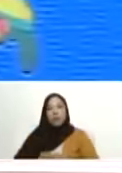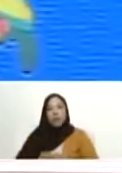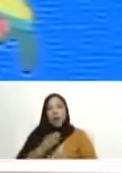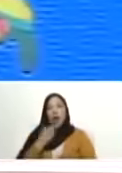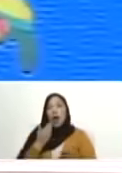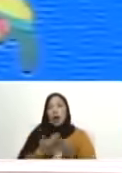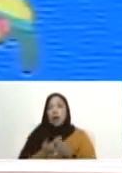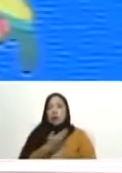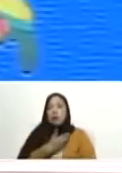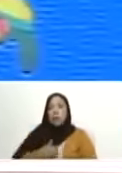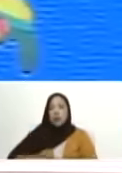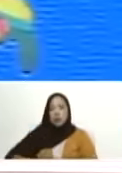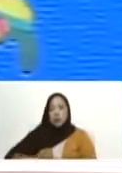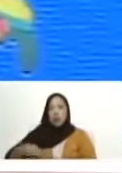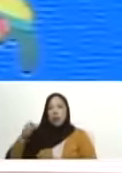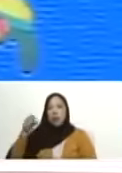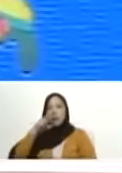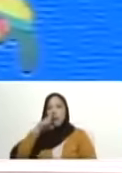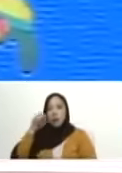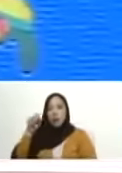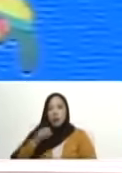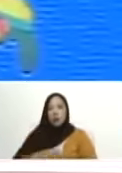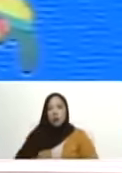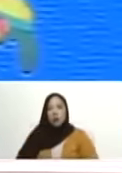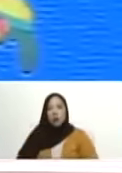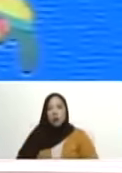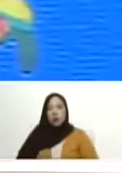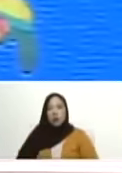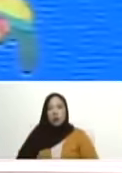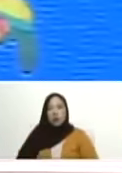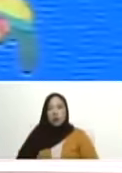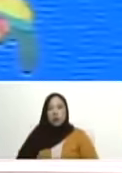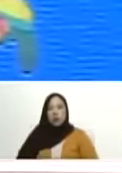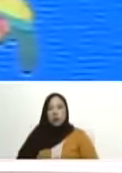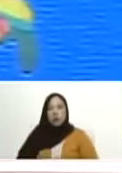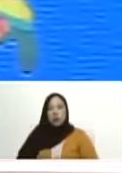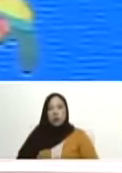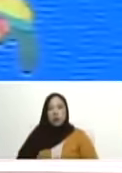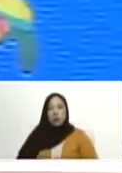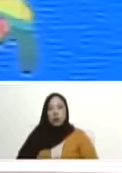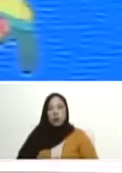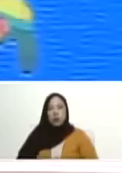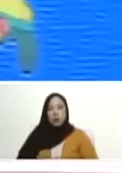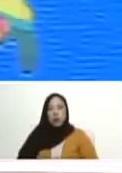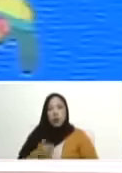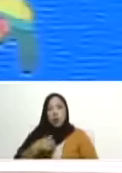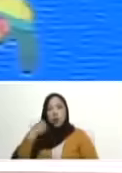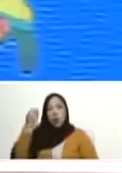presidente. Queda perfectamente claro, después de su profunda y enjundiosa